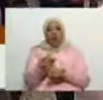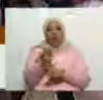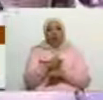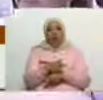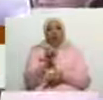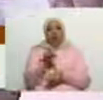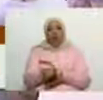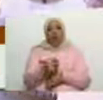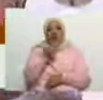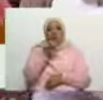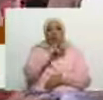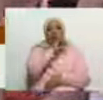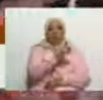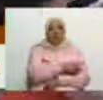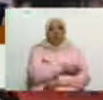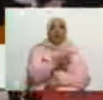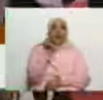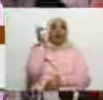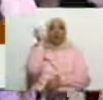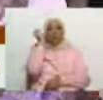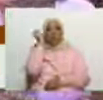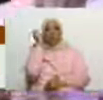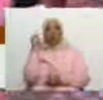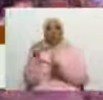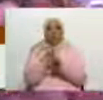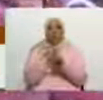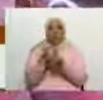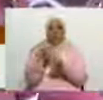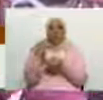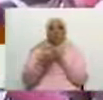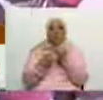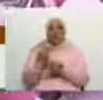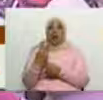recalcó también la fuerza de las mujeres que batallan con fe y